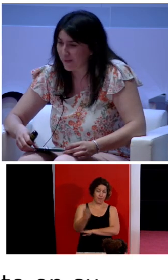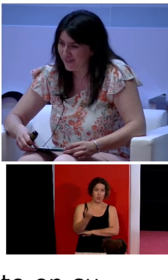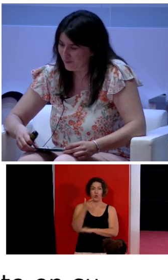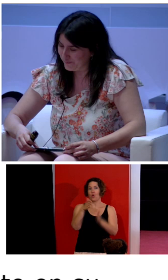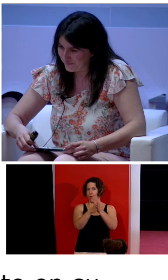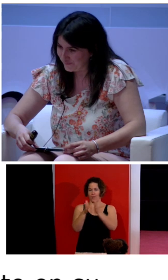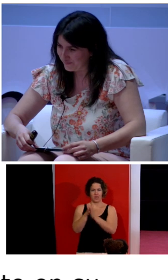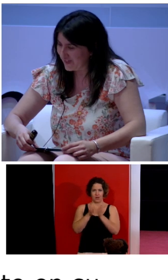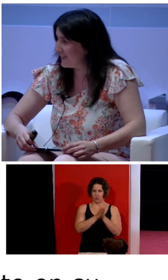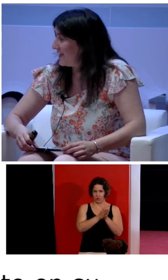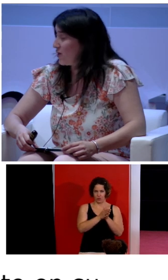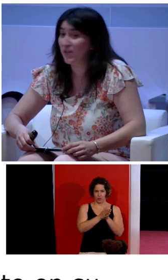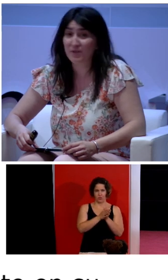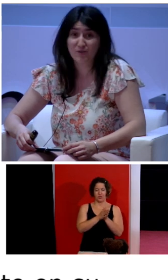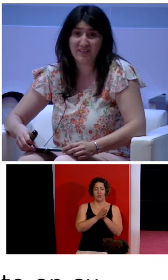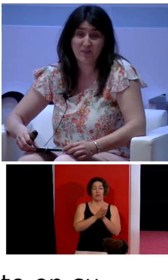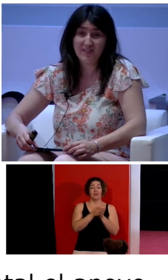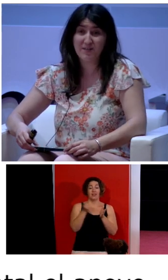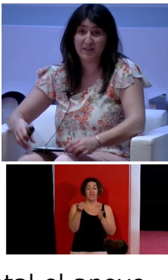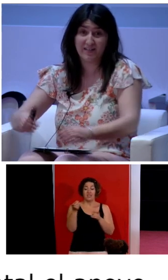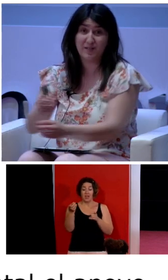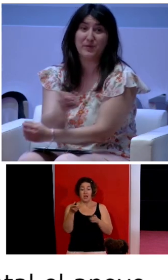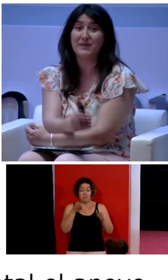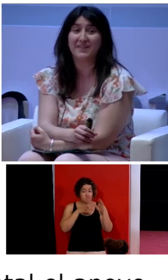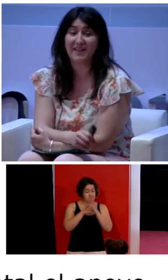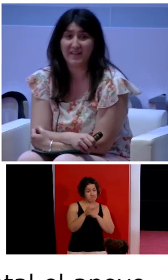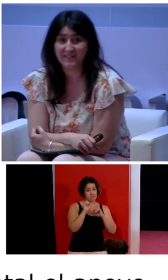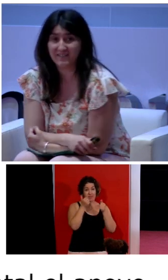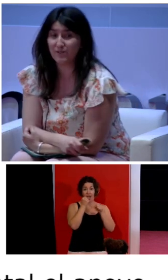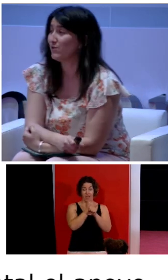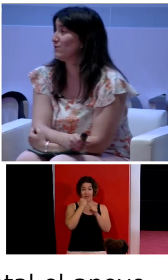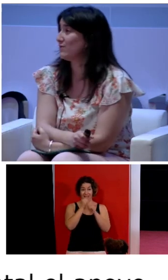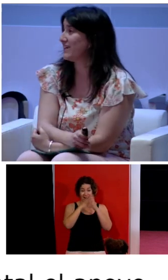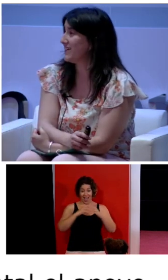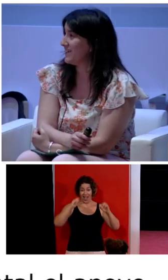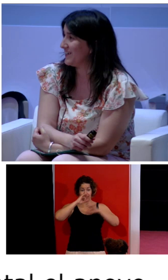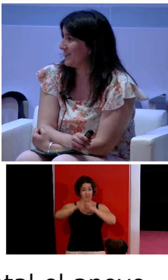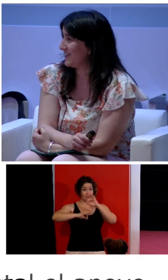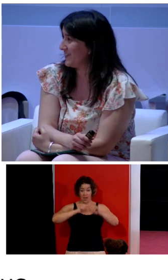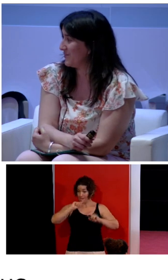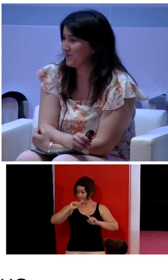sus compañeros y el acogimiento que ha tenido en la Asamblea desde el primer día ha sido